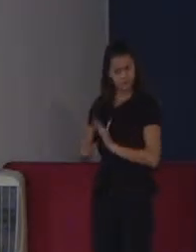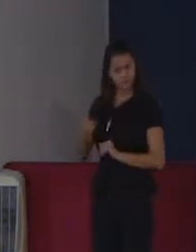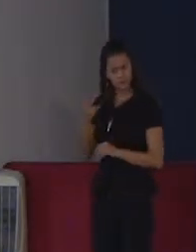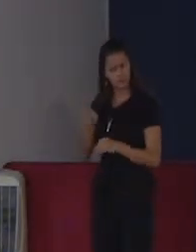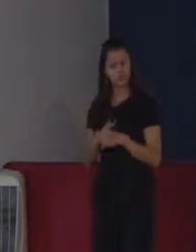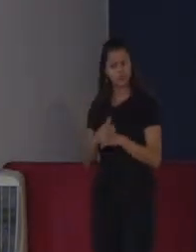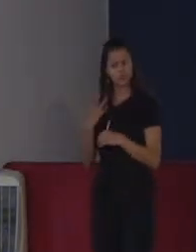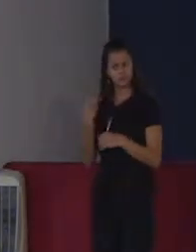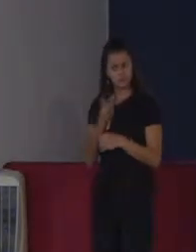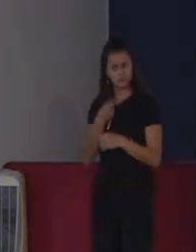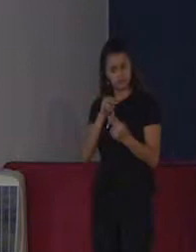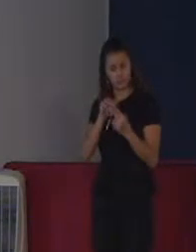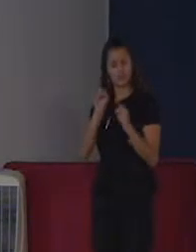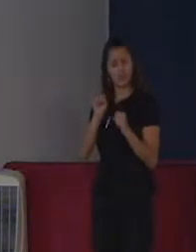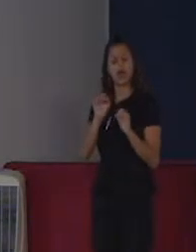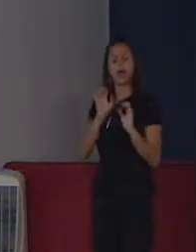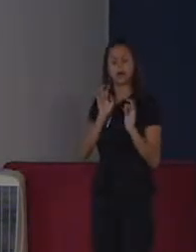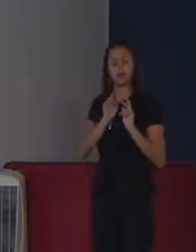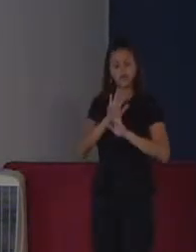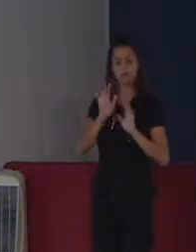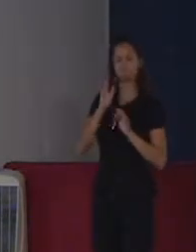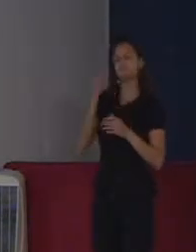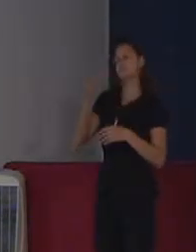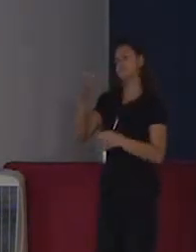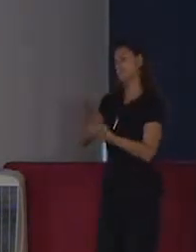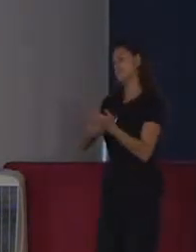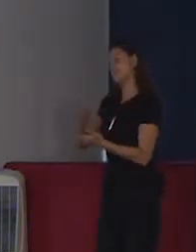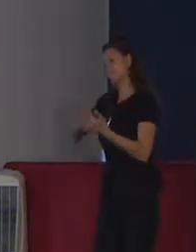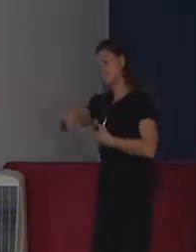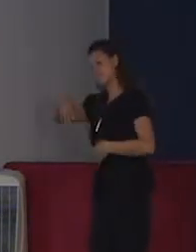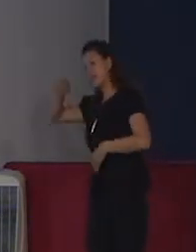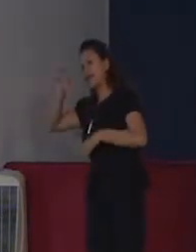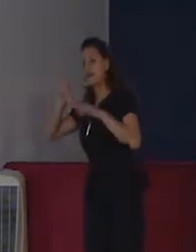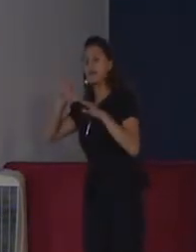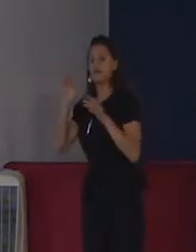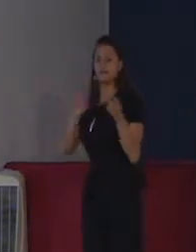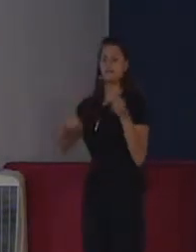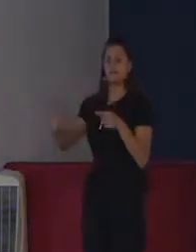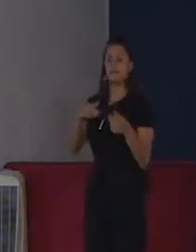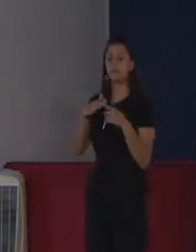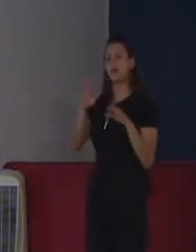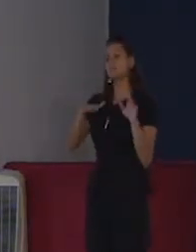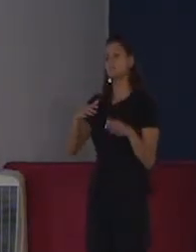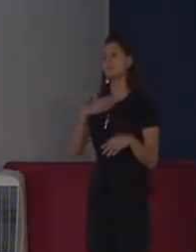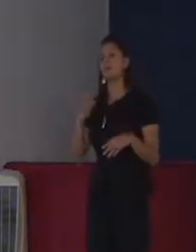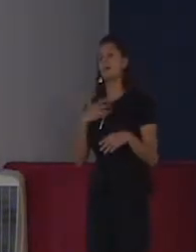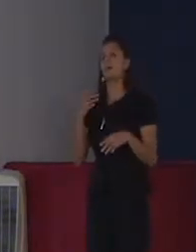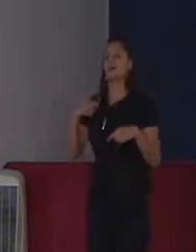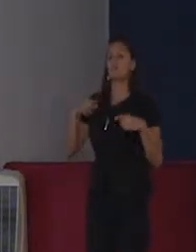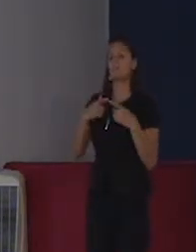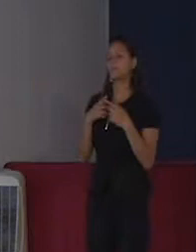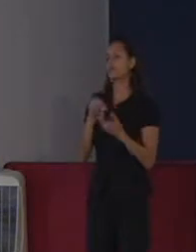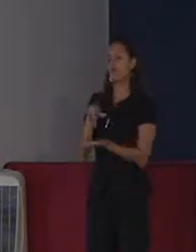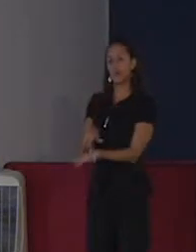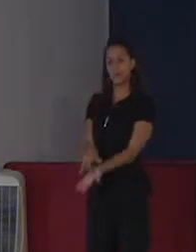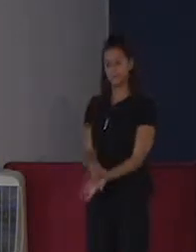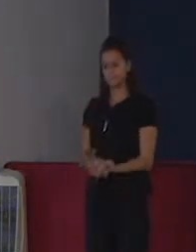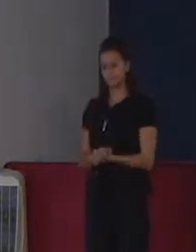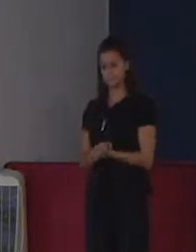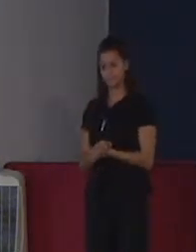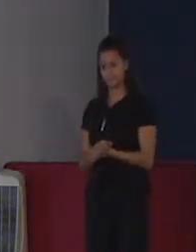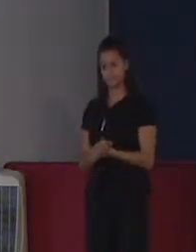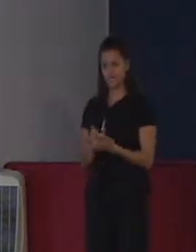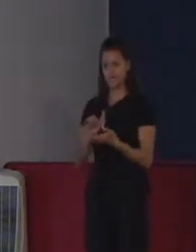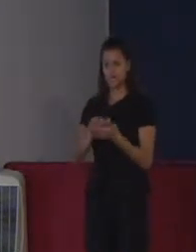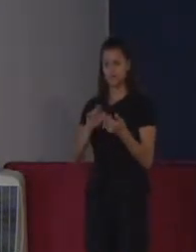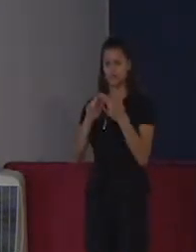qué punto para poder pelear y discutir, porque a veces nos quejamos y peleamos, pero no va a ser probable. Y aquí desde